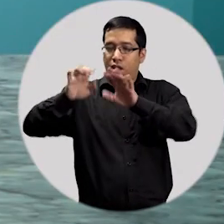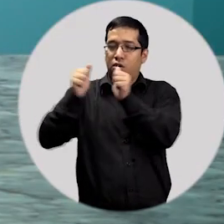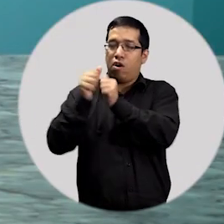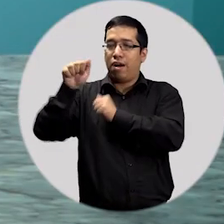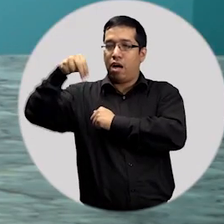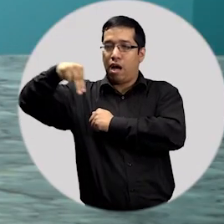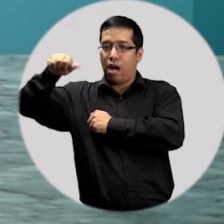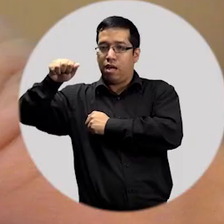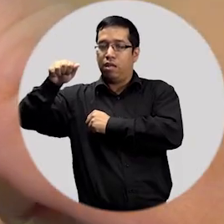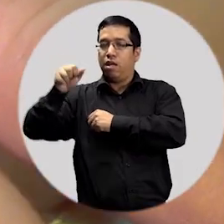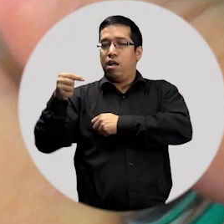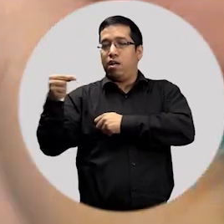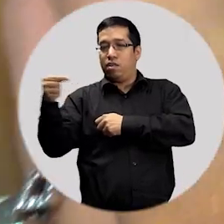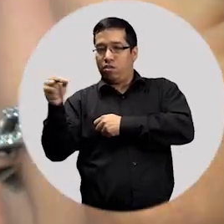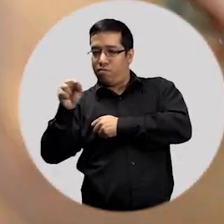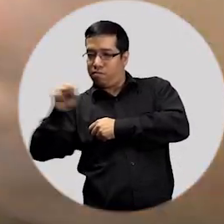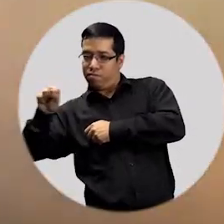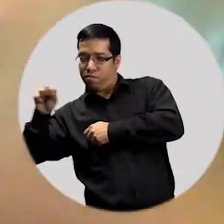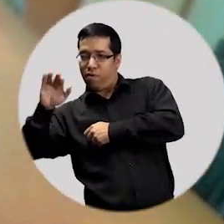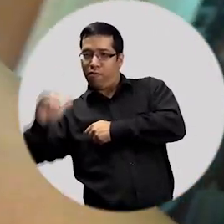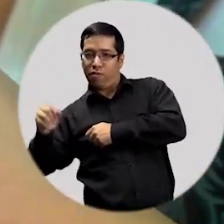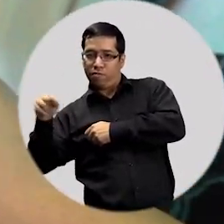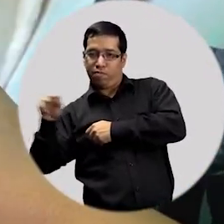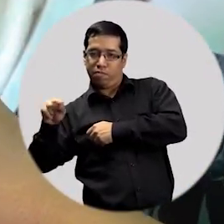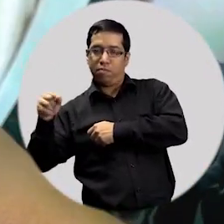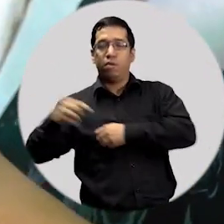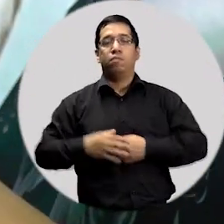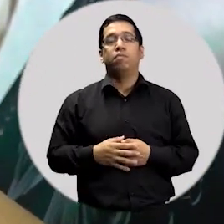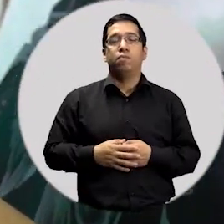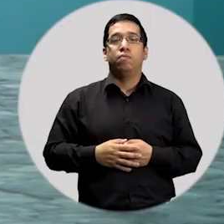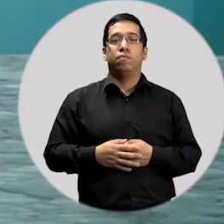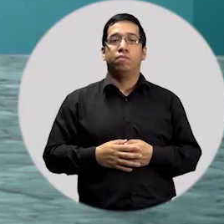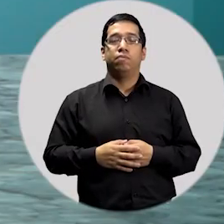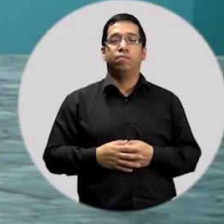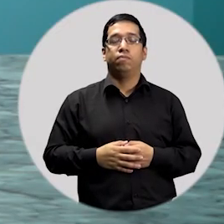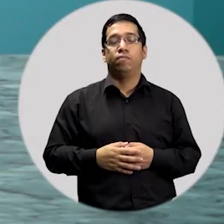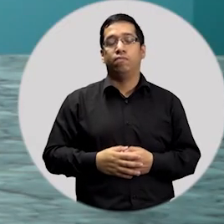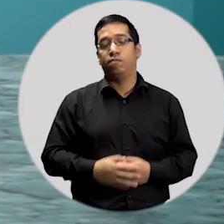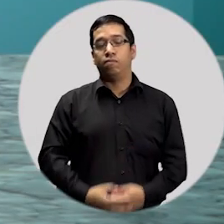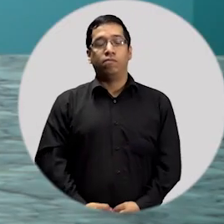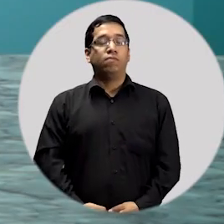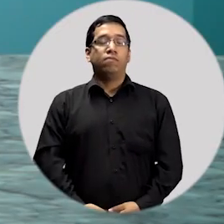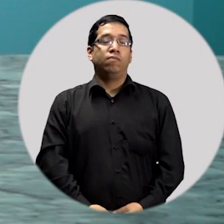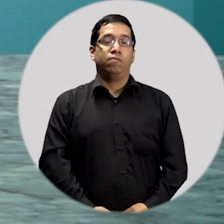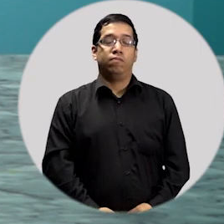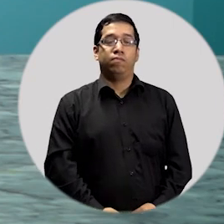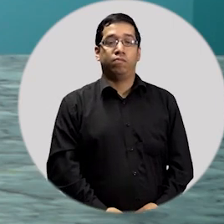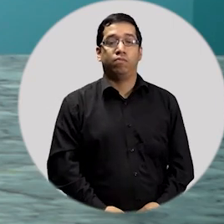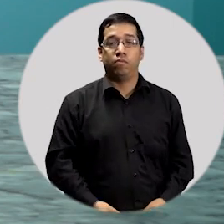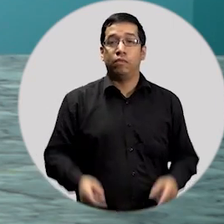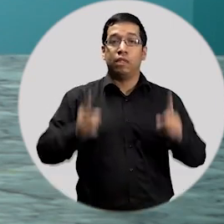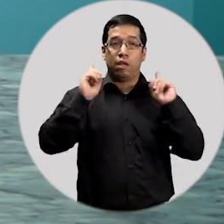punto, es mucho mejor ya empezar a dar la vuelta, porque vamos a estar haciendo las